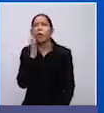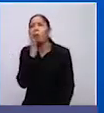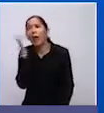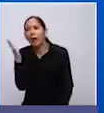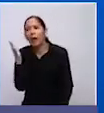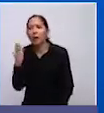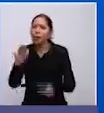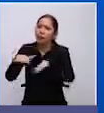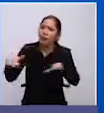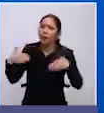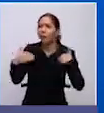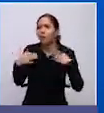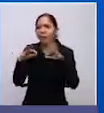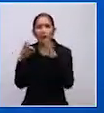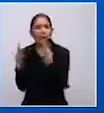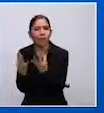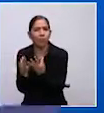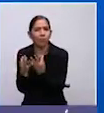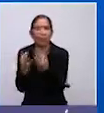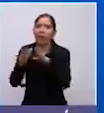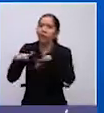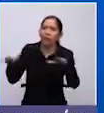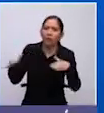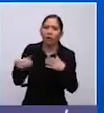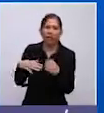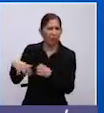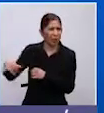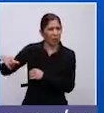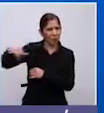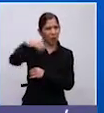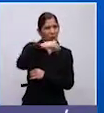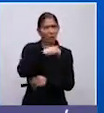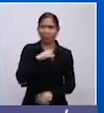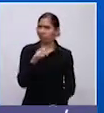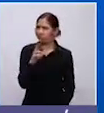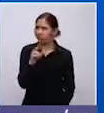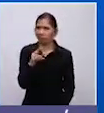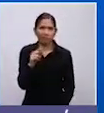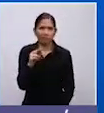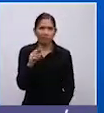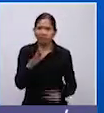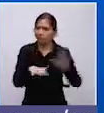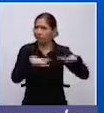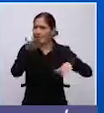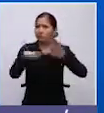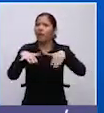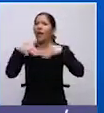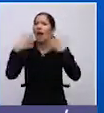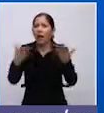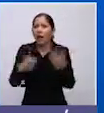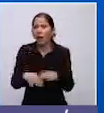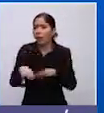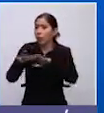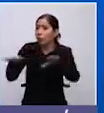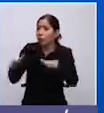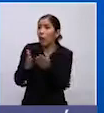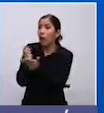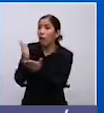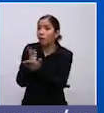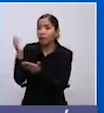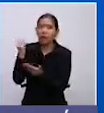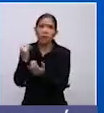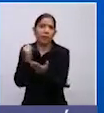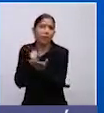familia, que la niñez asiste probablemente a la escuela como todos y con un acceso a internet, si no hay una pluralidad